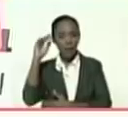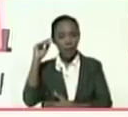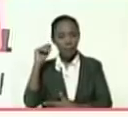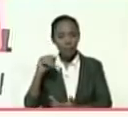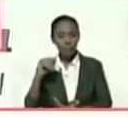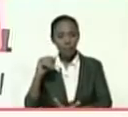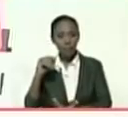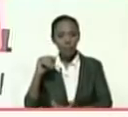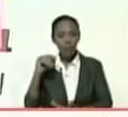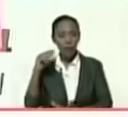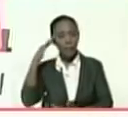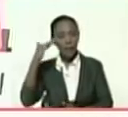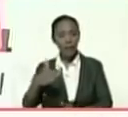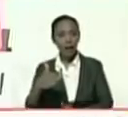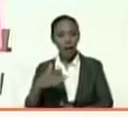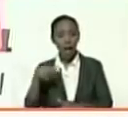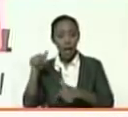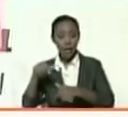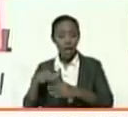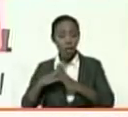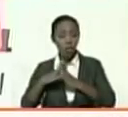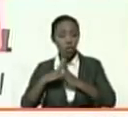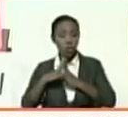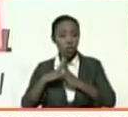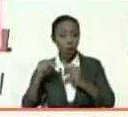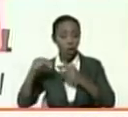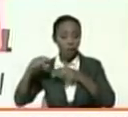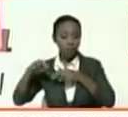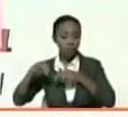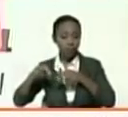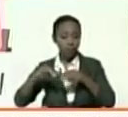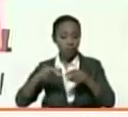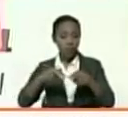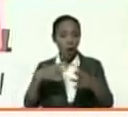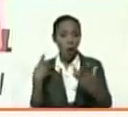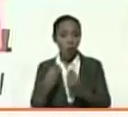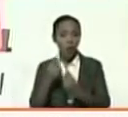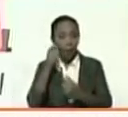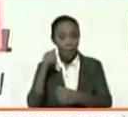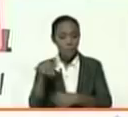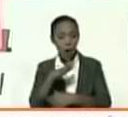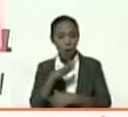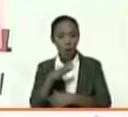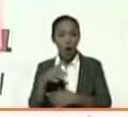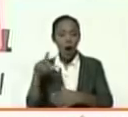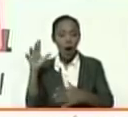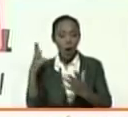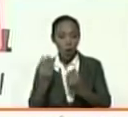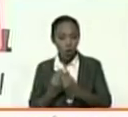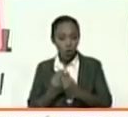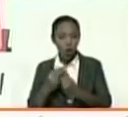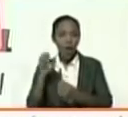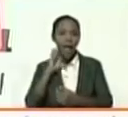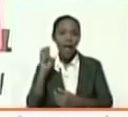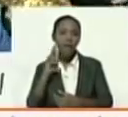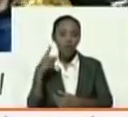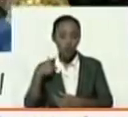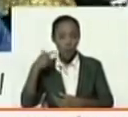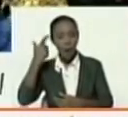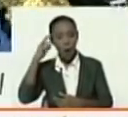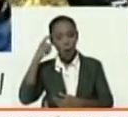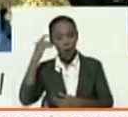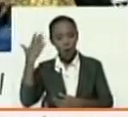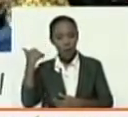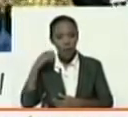Y ahí, toda esa caminata junto al pueblo de Venezuela, ahí estaba nuestro Evo Morales con